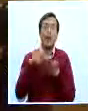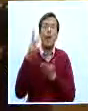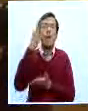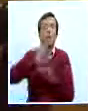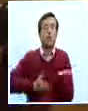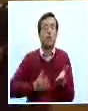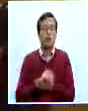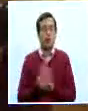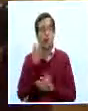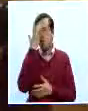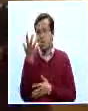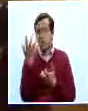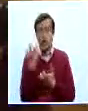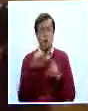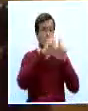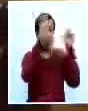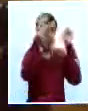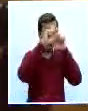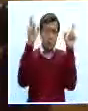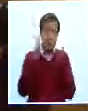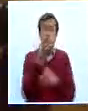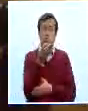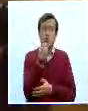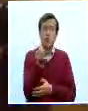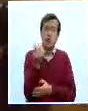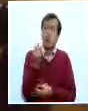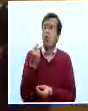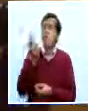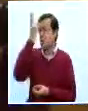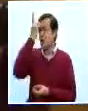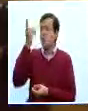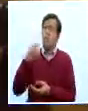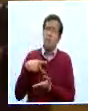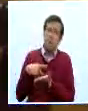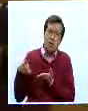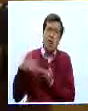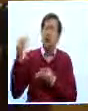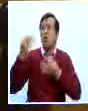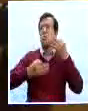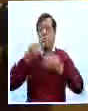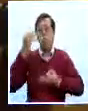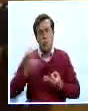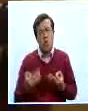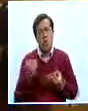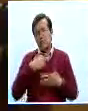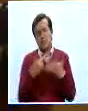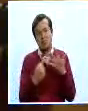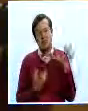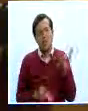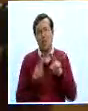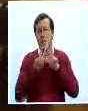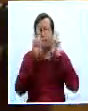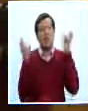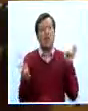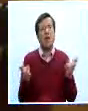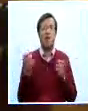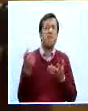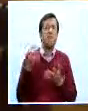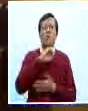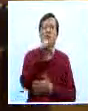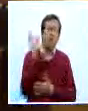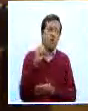económico donde que las empresas estos costos que iban a destinar a sostener como digo litigios costos financieros de lo que sería también en temas de intereses